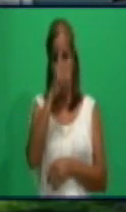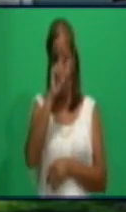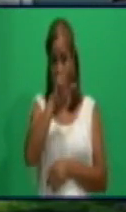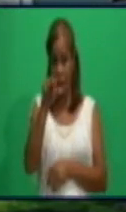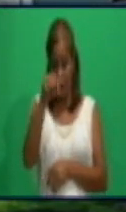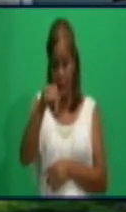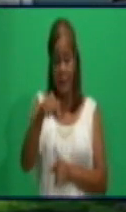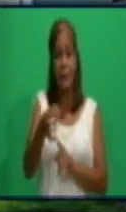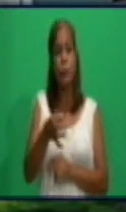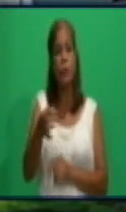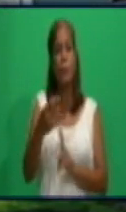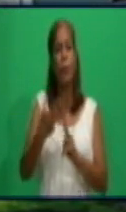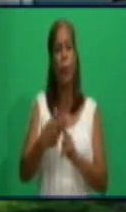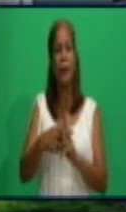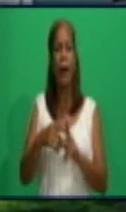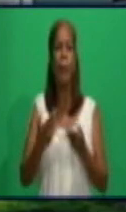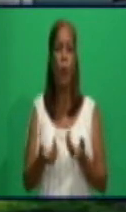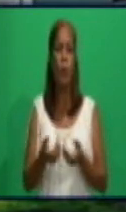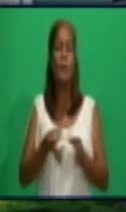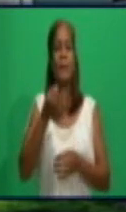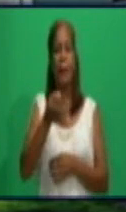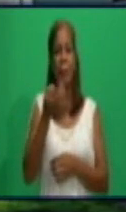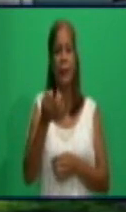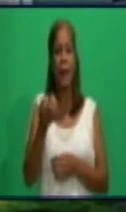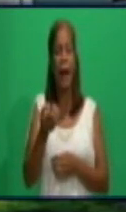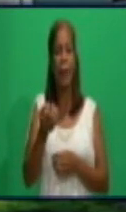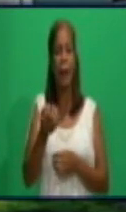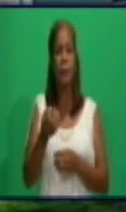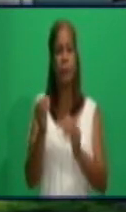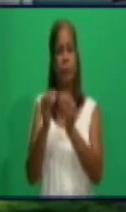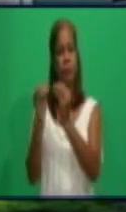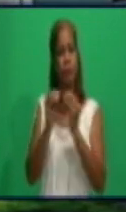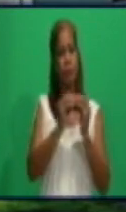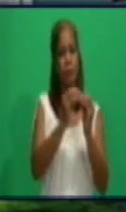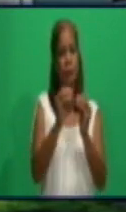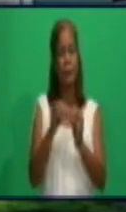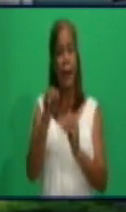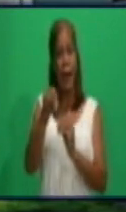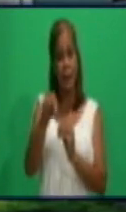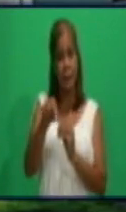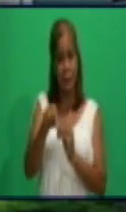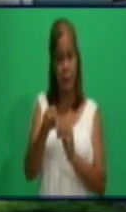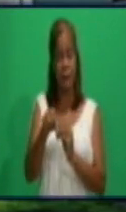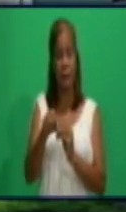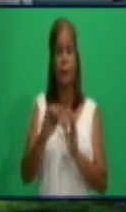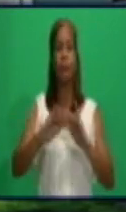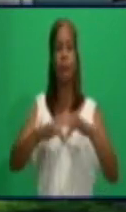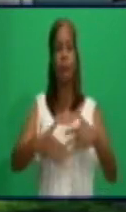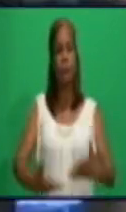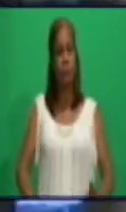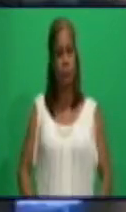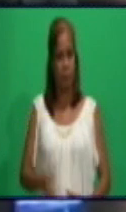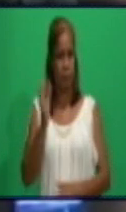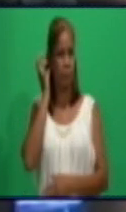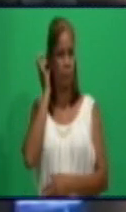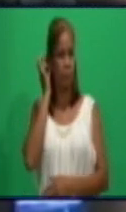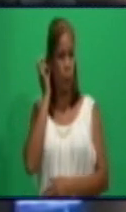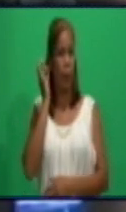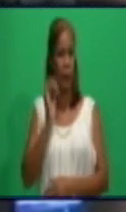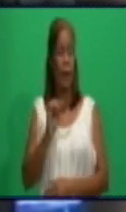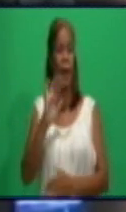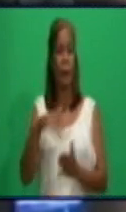¿Cómo avanza el enfrentamiento a esa situación? ¿Qué medidas se han adoptado en el Hospital Carlos Manuel de Céspedes? Bueno, dentro de las